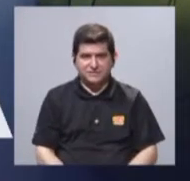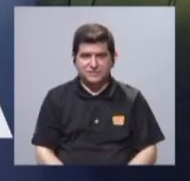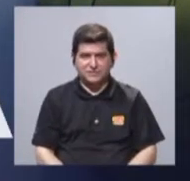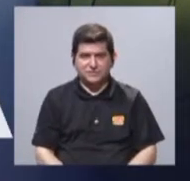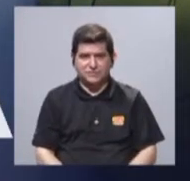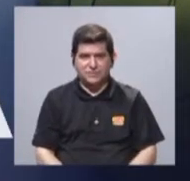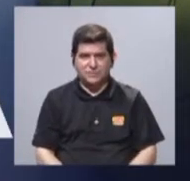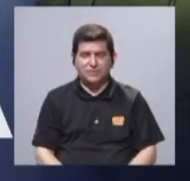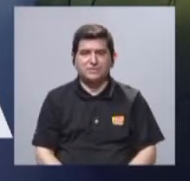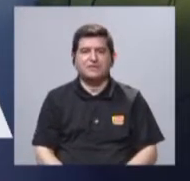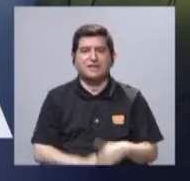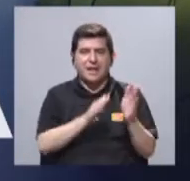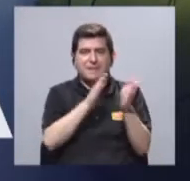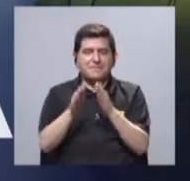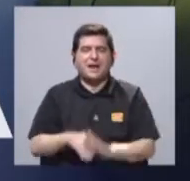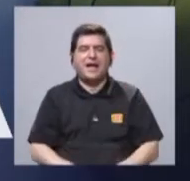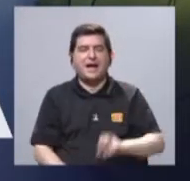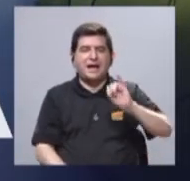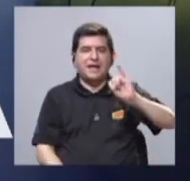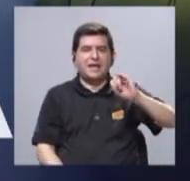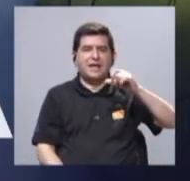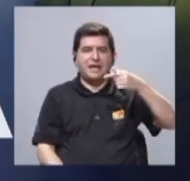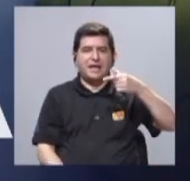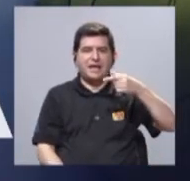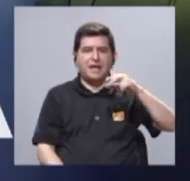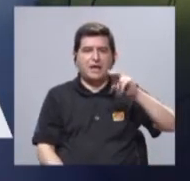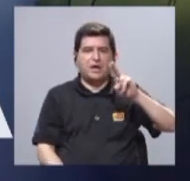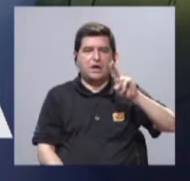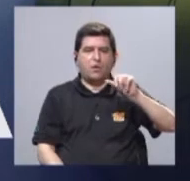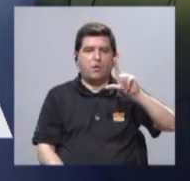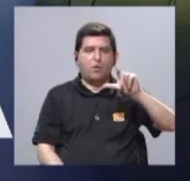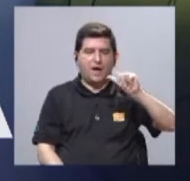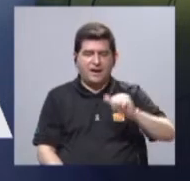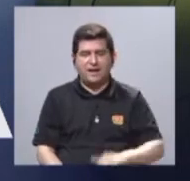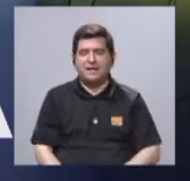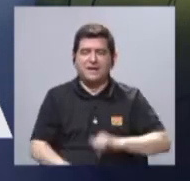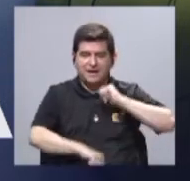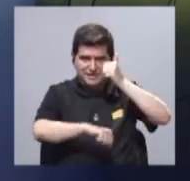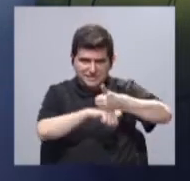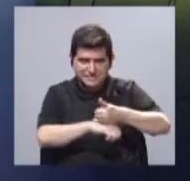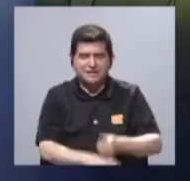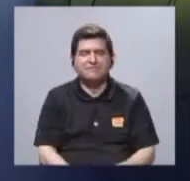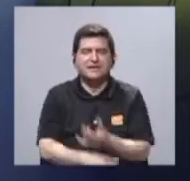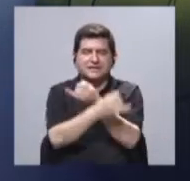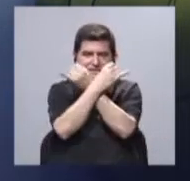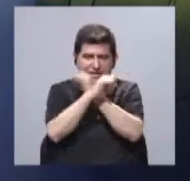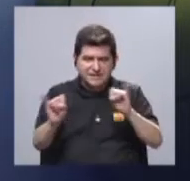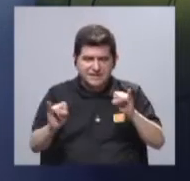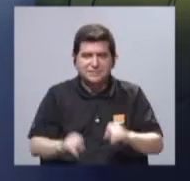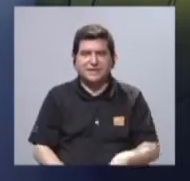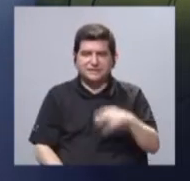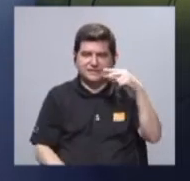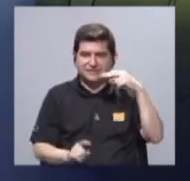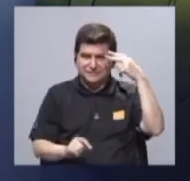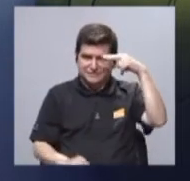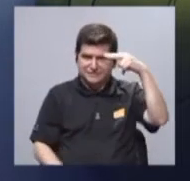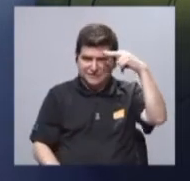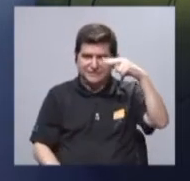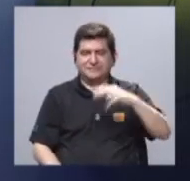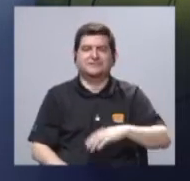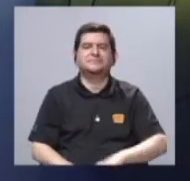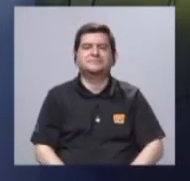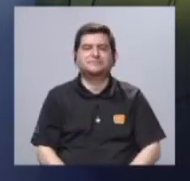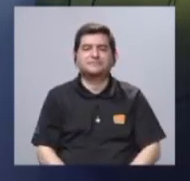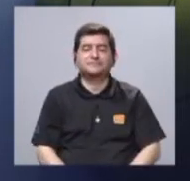proclamación del Plan de Iguala. El Plan de Iguala es el proyecto que enarbola la independencia de México.